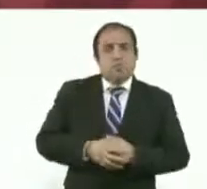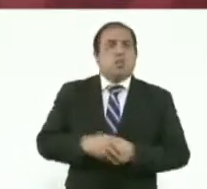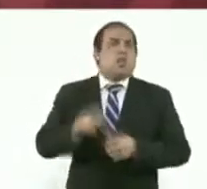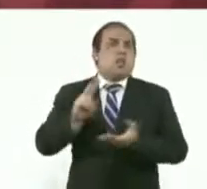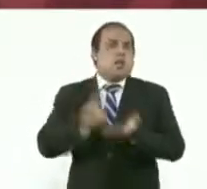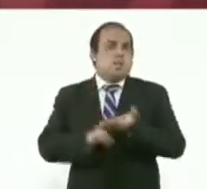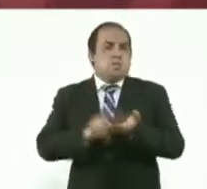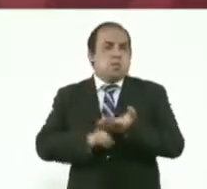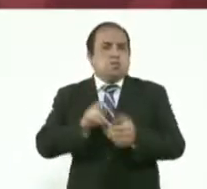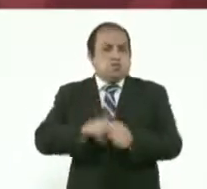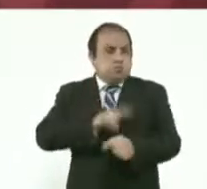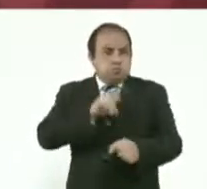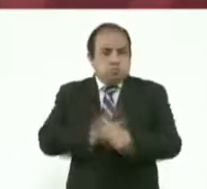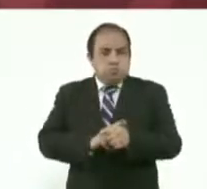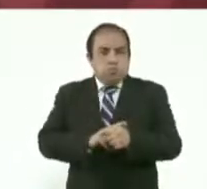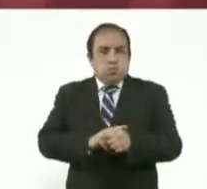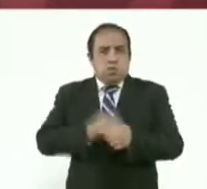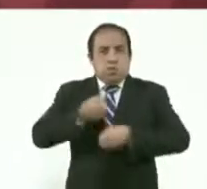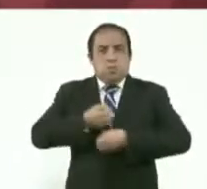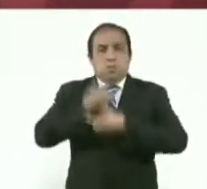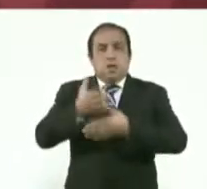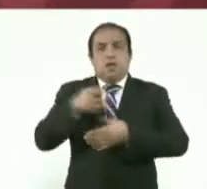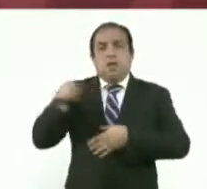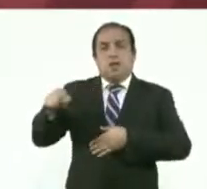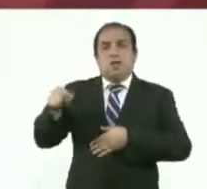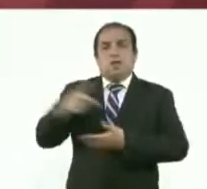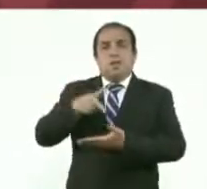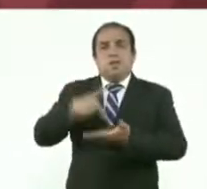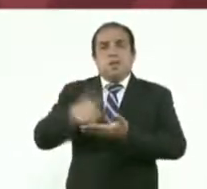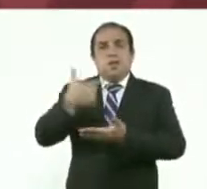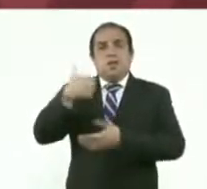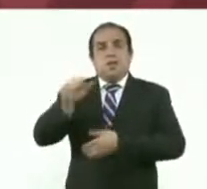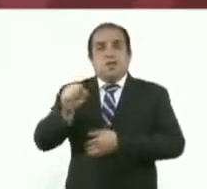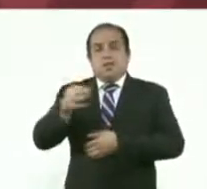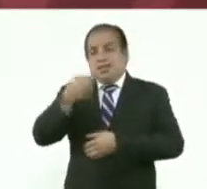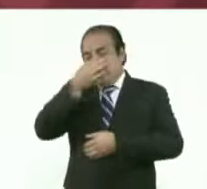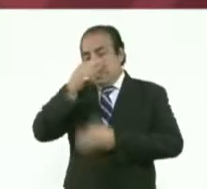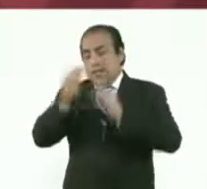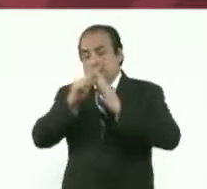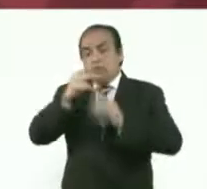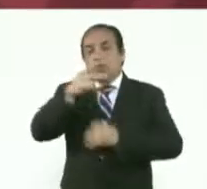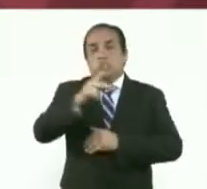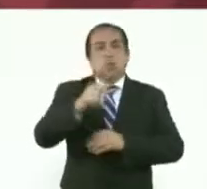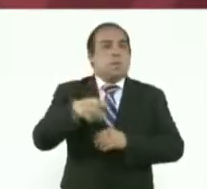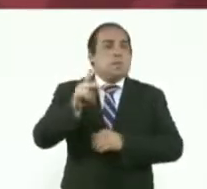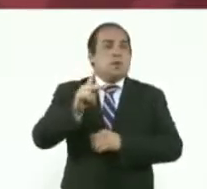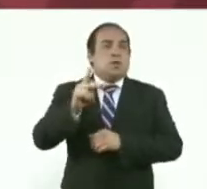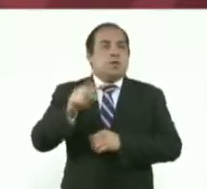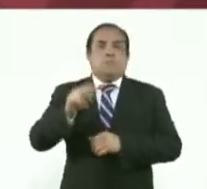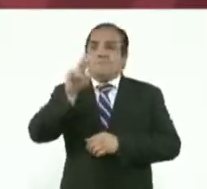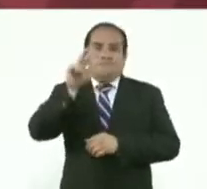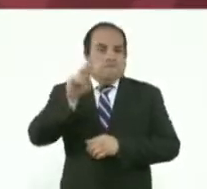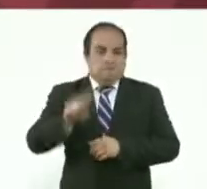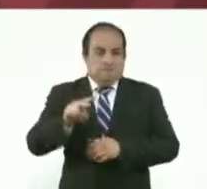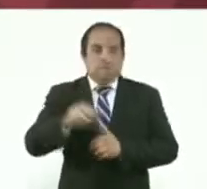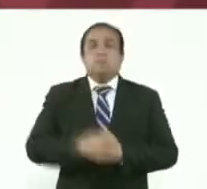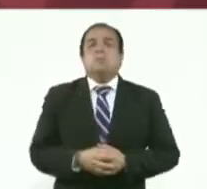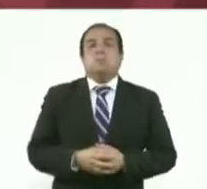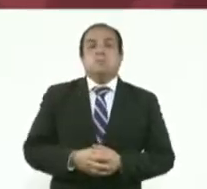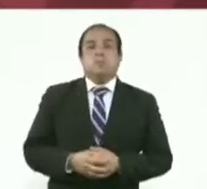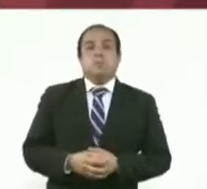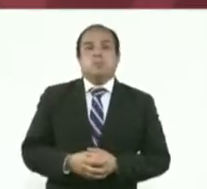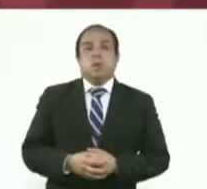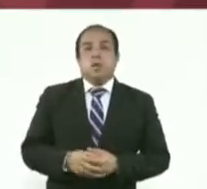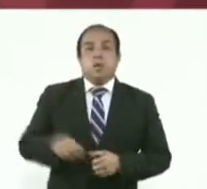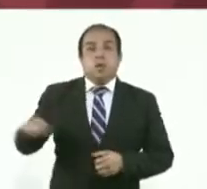precio normal el que está ofreciéndose en la gasolinera más cercana a tu domicilio, cuando en realidad pues no es cierto. Entonces también pues